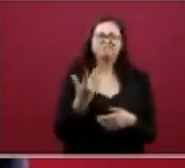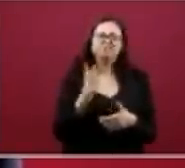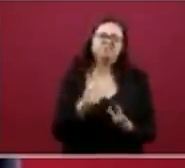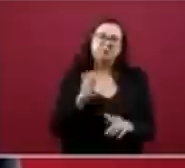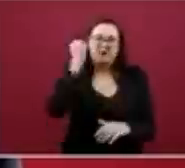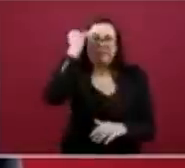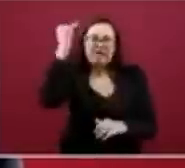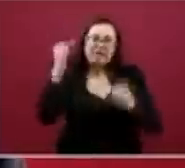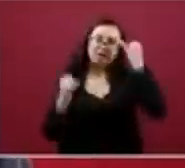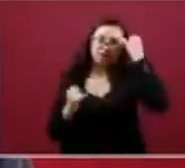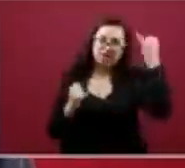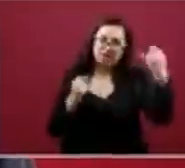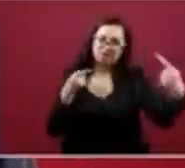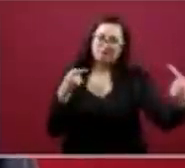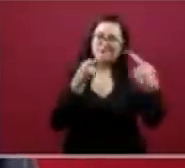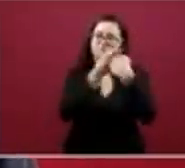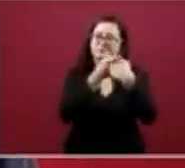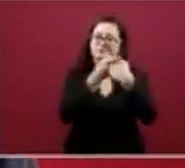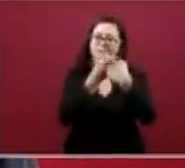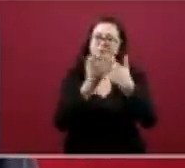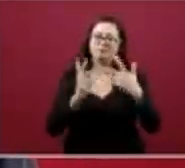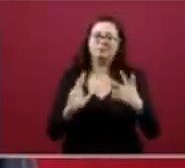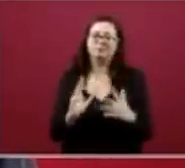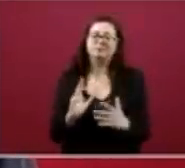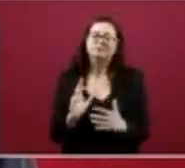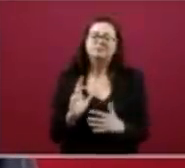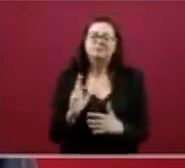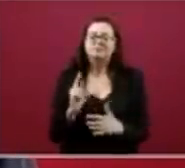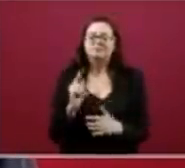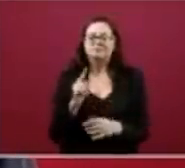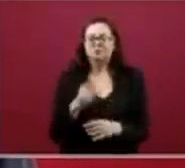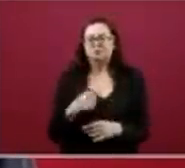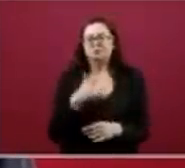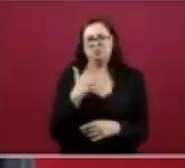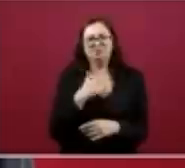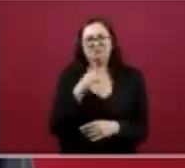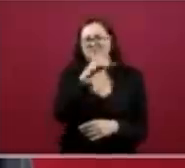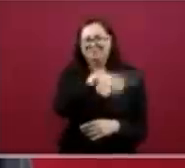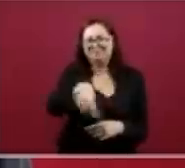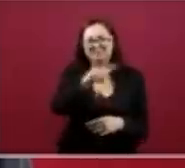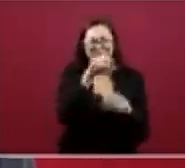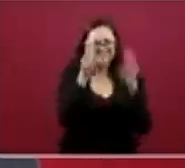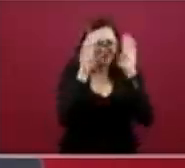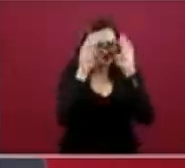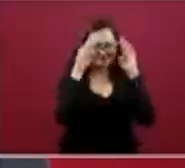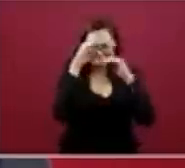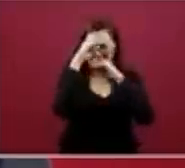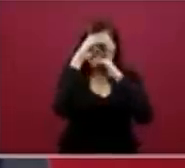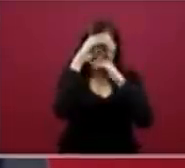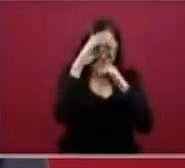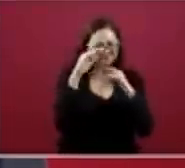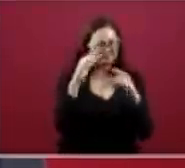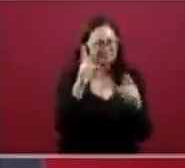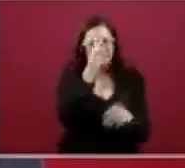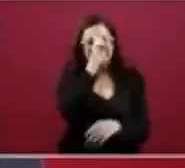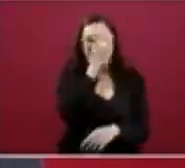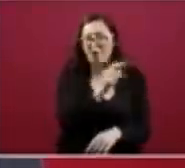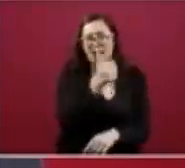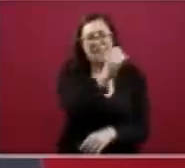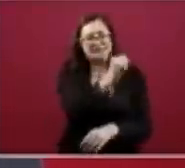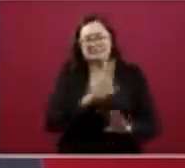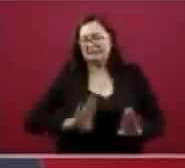ideológica. Yo lo considero que ellos son muy conservadores. Eso es todo.